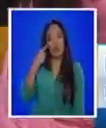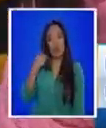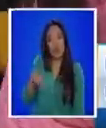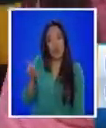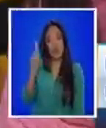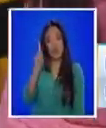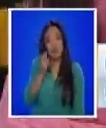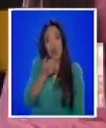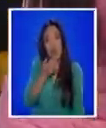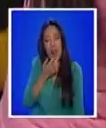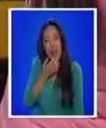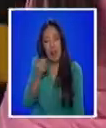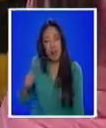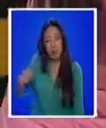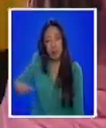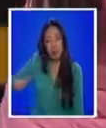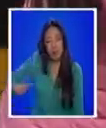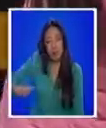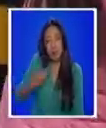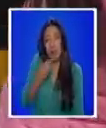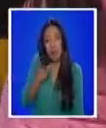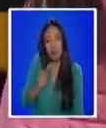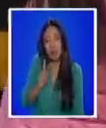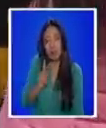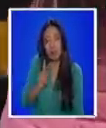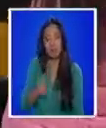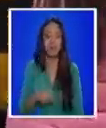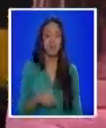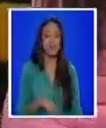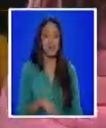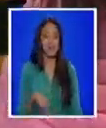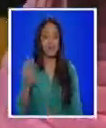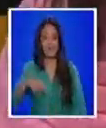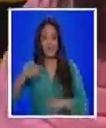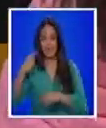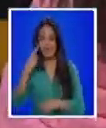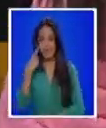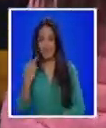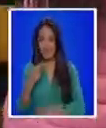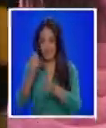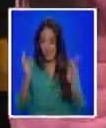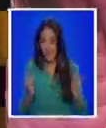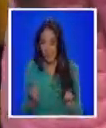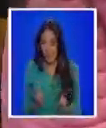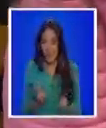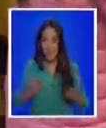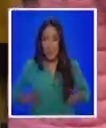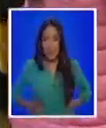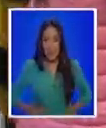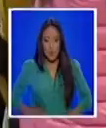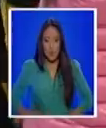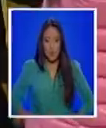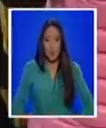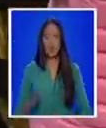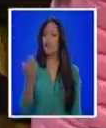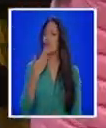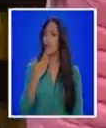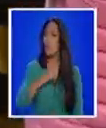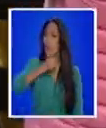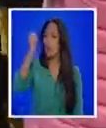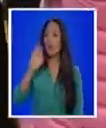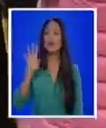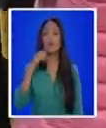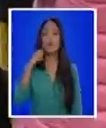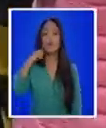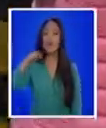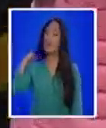algo. No te dejen una turbinita por ahí escondida, déjame revisar. Pues está desnutrido. Estos no ni comen bien, ¿cómo van a ganar? Pero bueno,